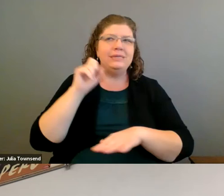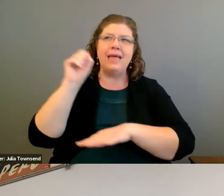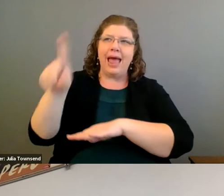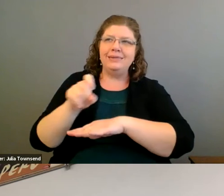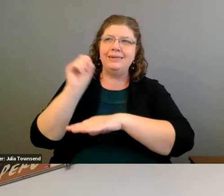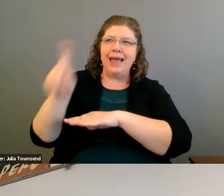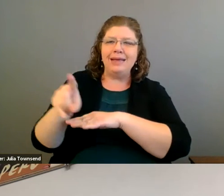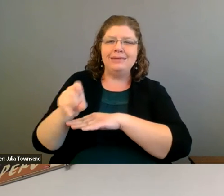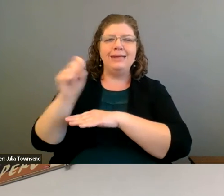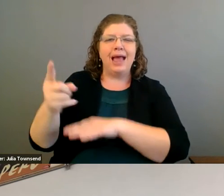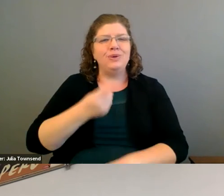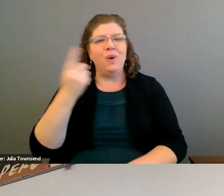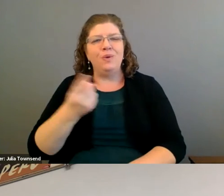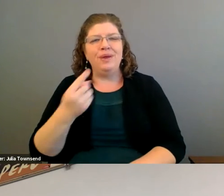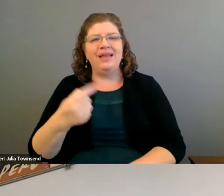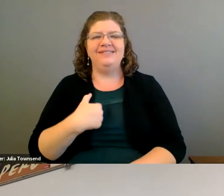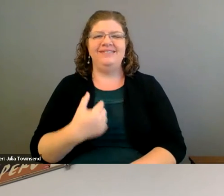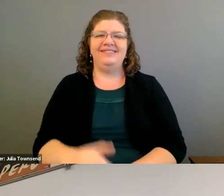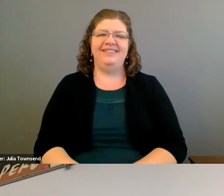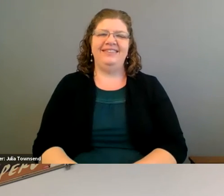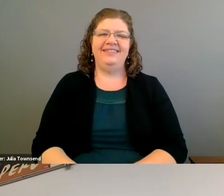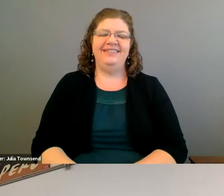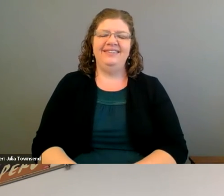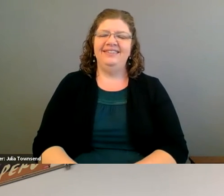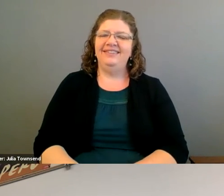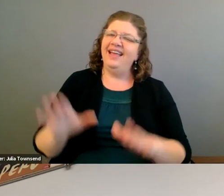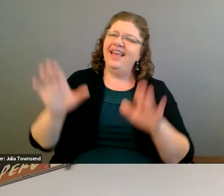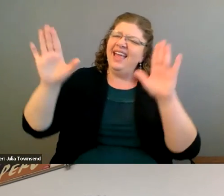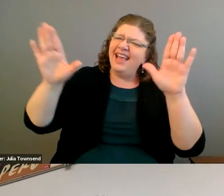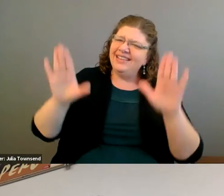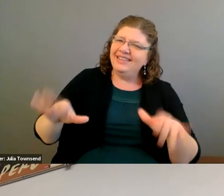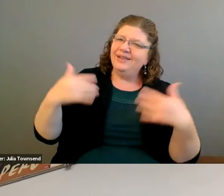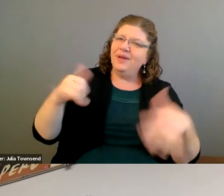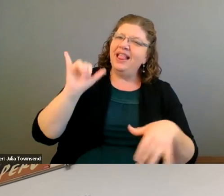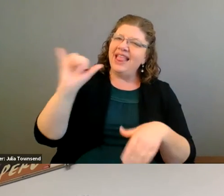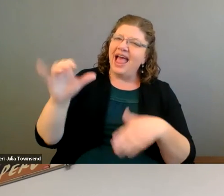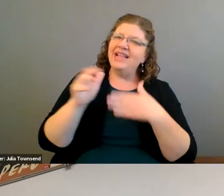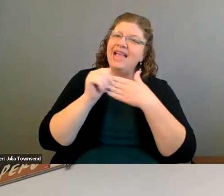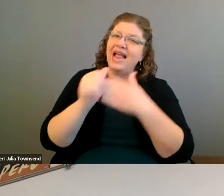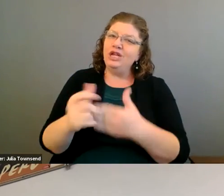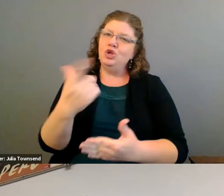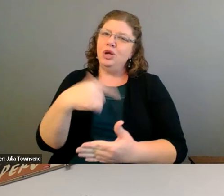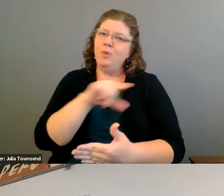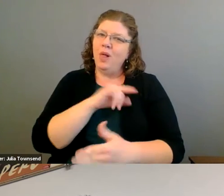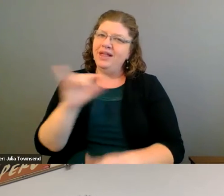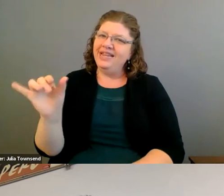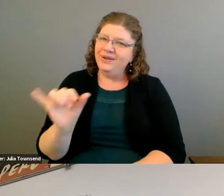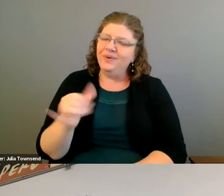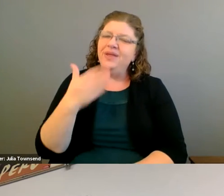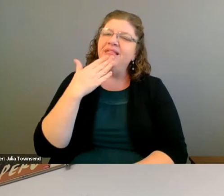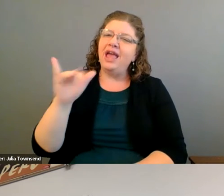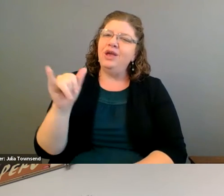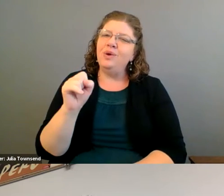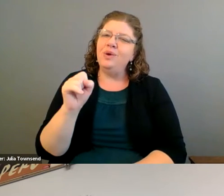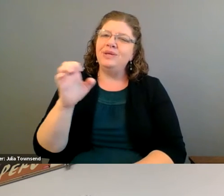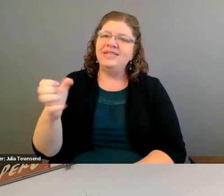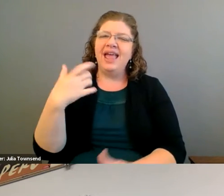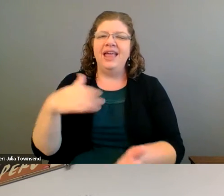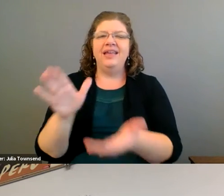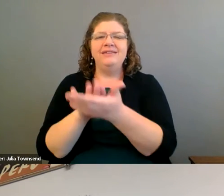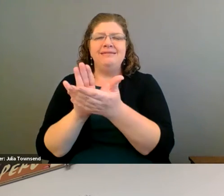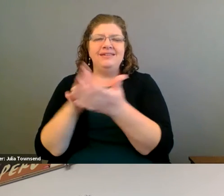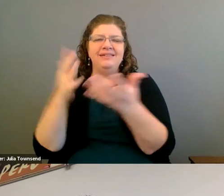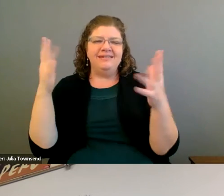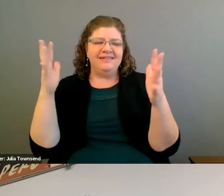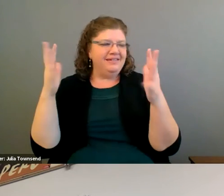Siempre pregunto, nunca me quedo callado, siempre pregunto y pregunto. Excelente. Esto es una calidad de los líderes. Gracias, José.